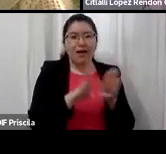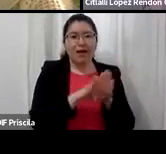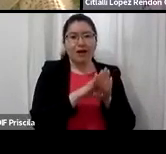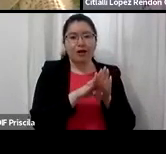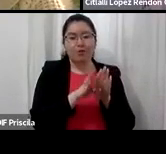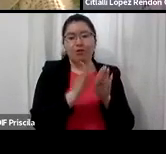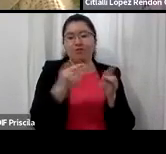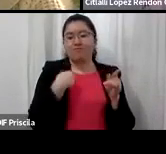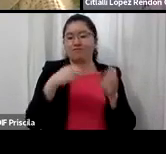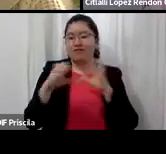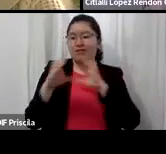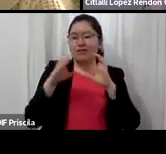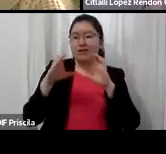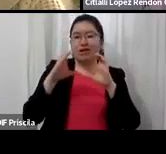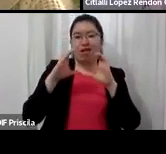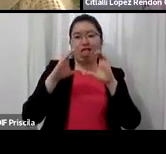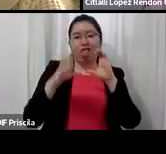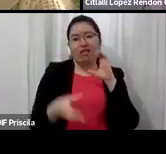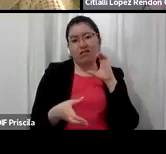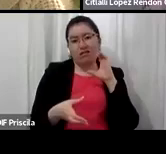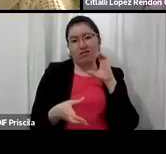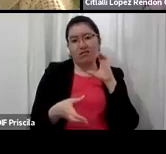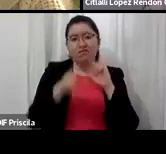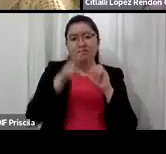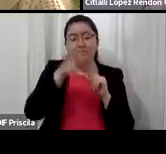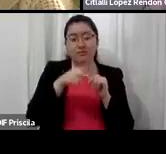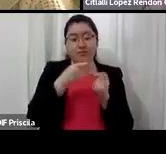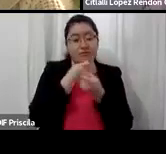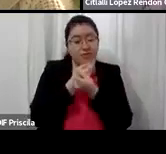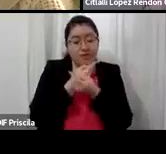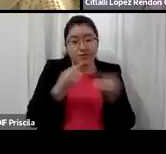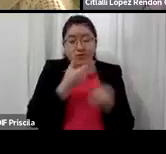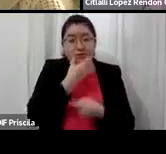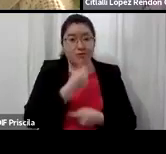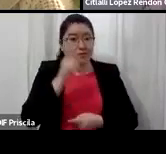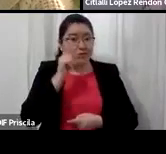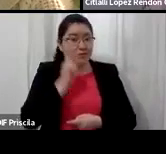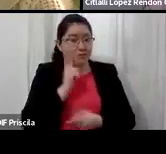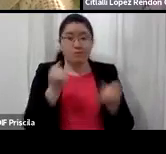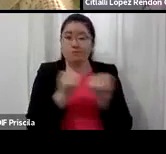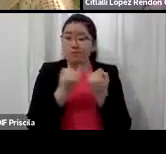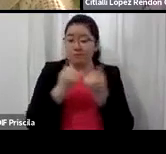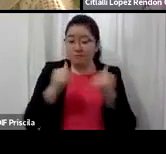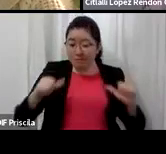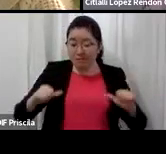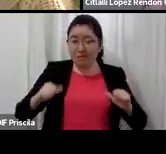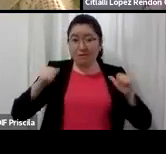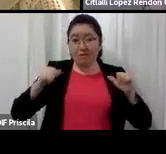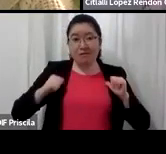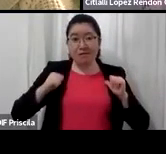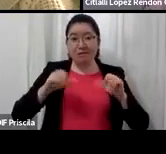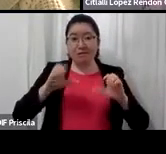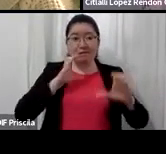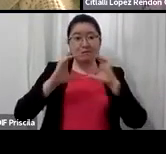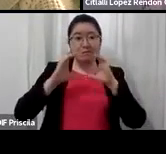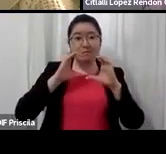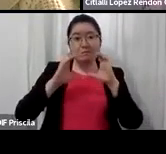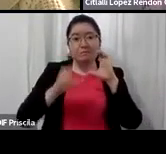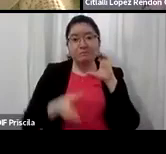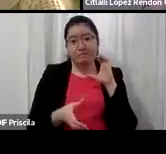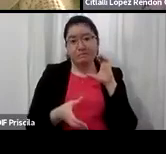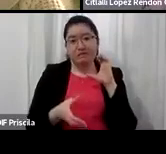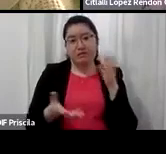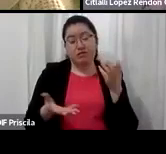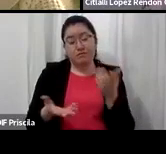de comunicación en general para con las niñas y los niños y los adolescentes. Y en ese